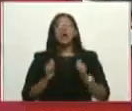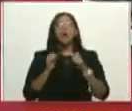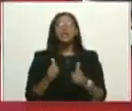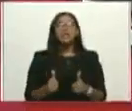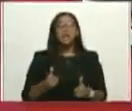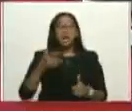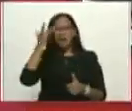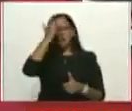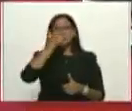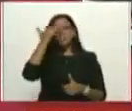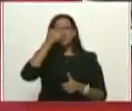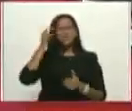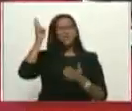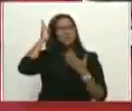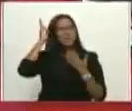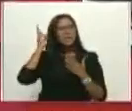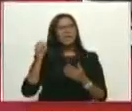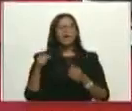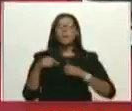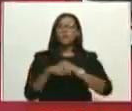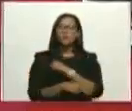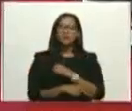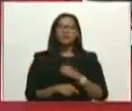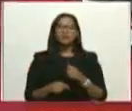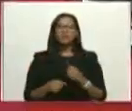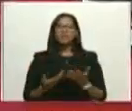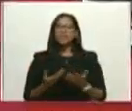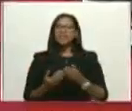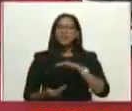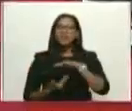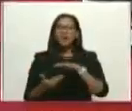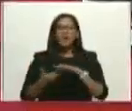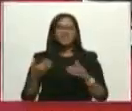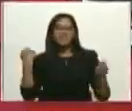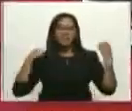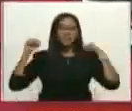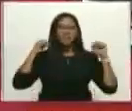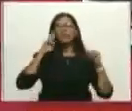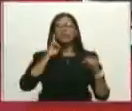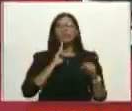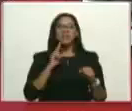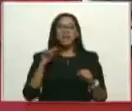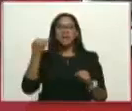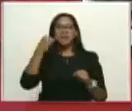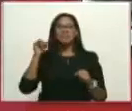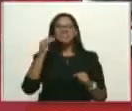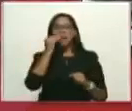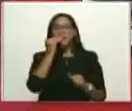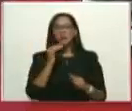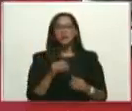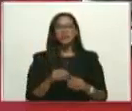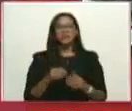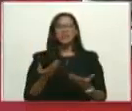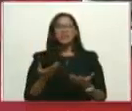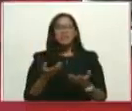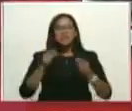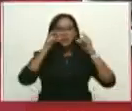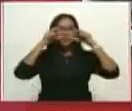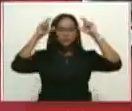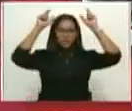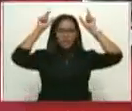africana profunda, de esa raíz rebelde bolivariana, de esa raíz zamorana, de esa raíz robinsoniana.